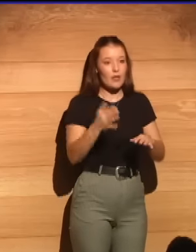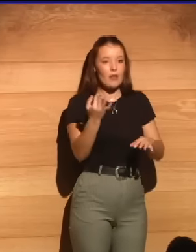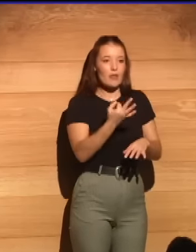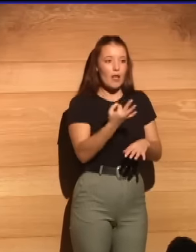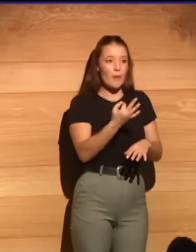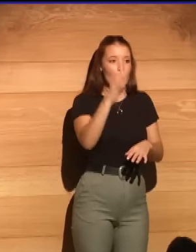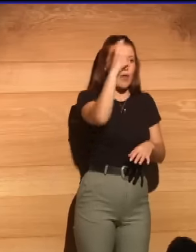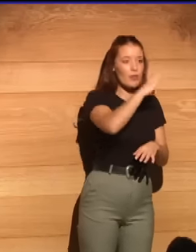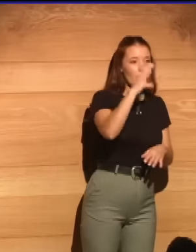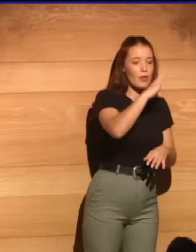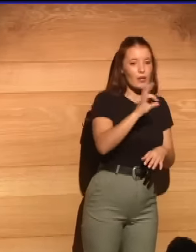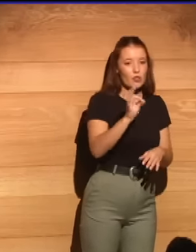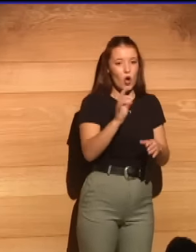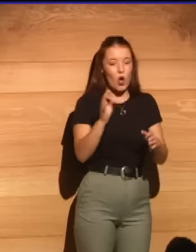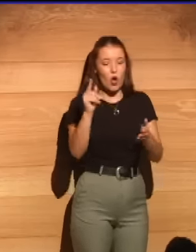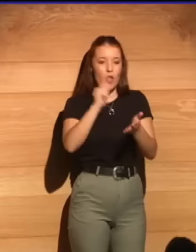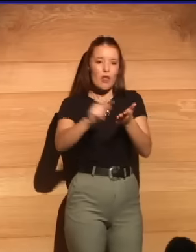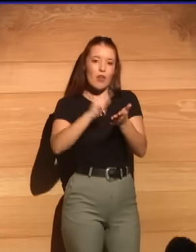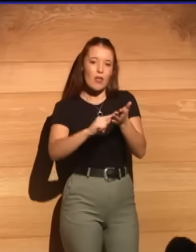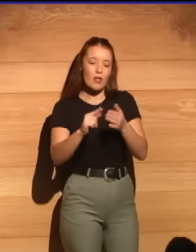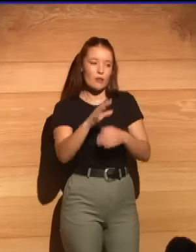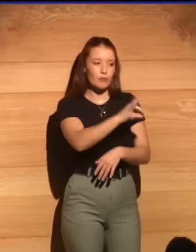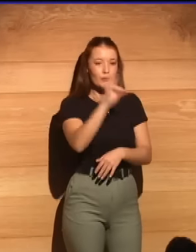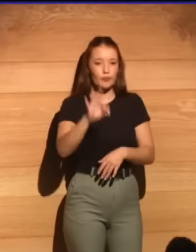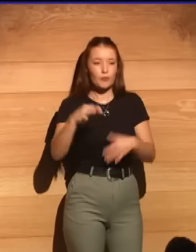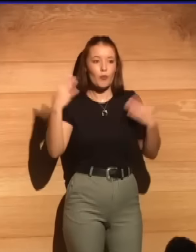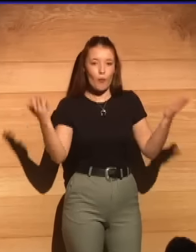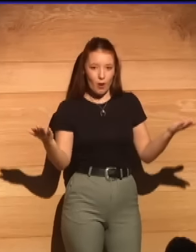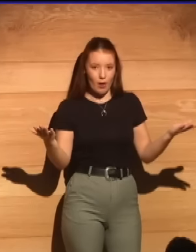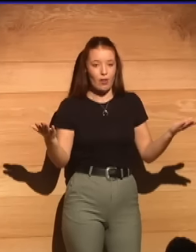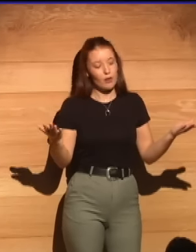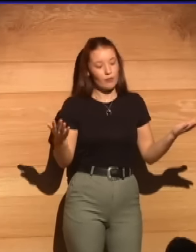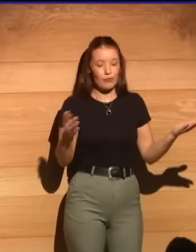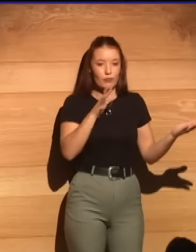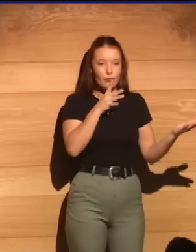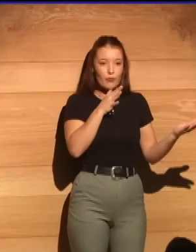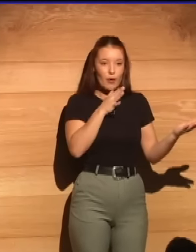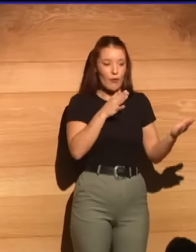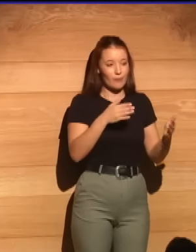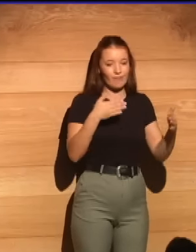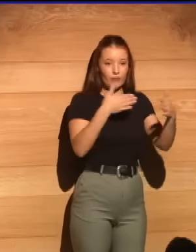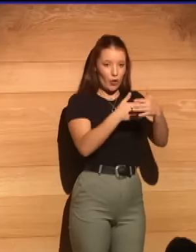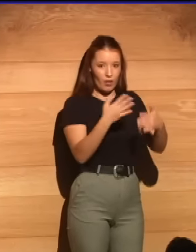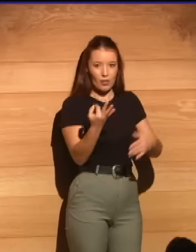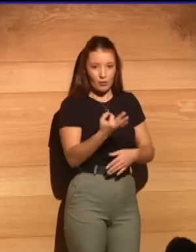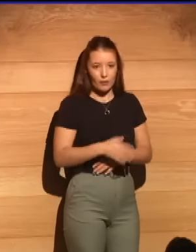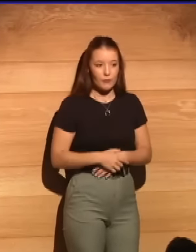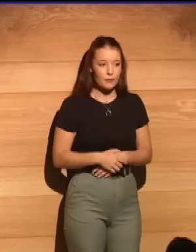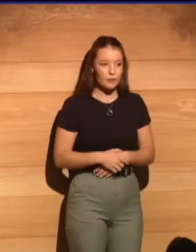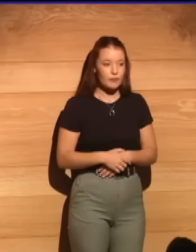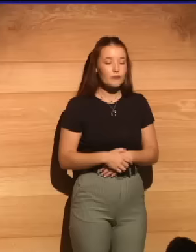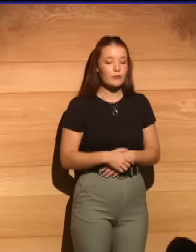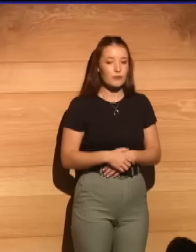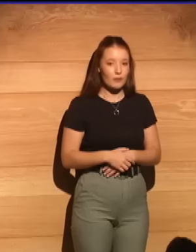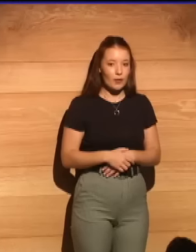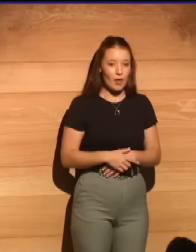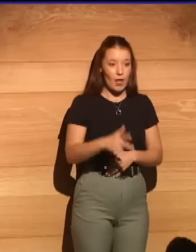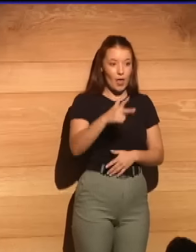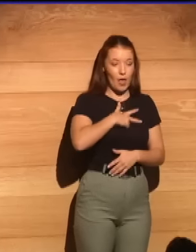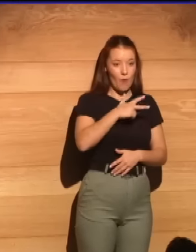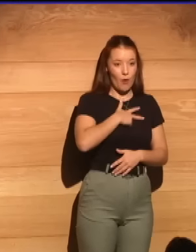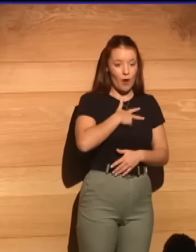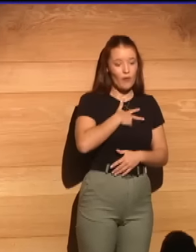esta diferencia entre ciencias y letras es absolutamente artificiosa en el mundo actual. Un abogado debe saber de datos y un ingeniero de